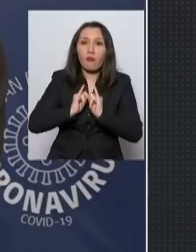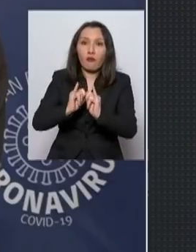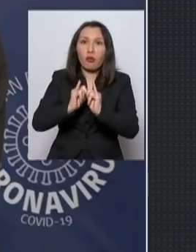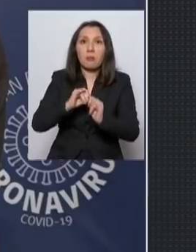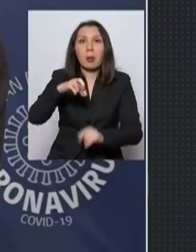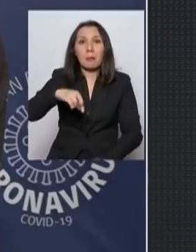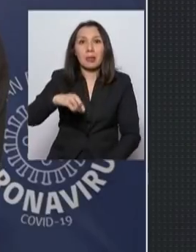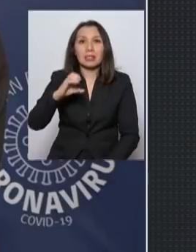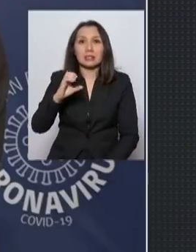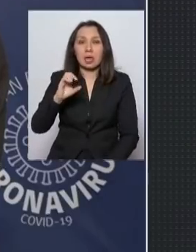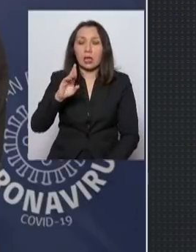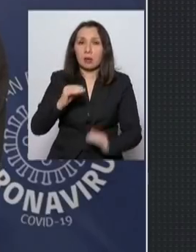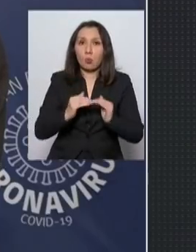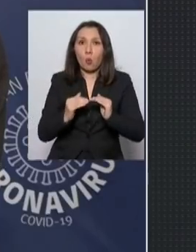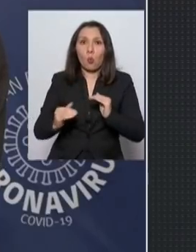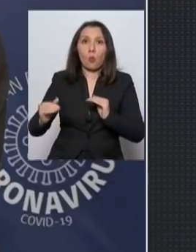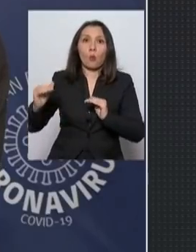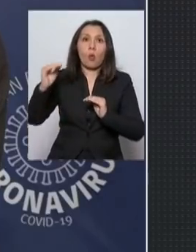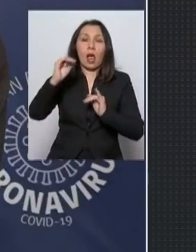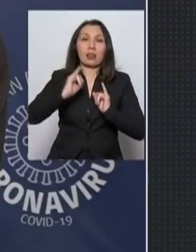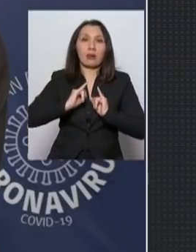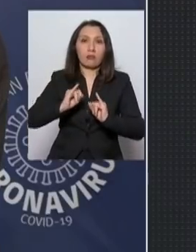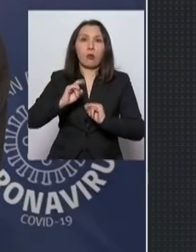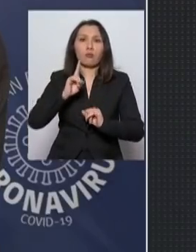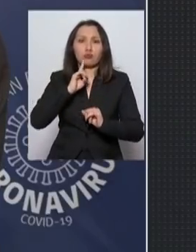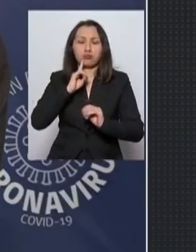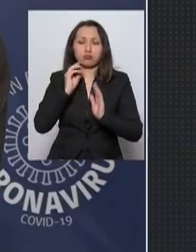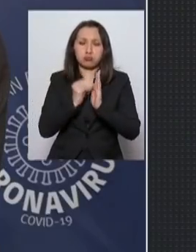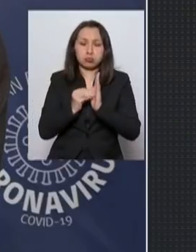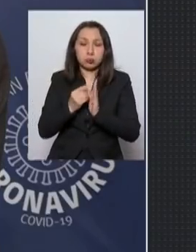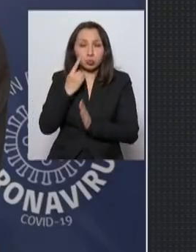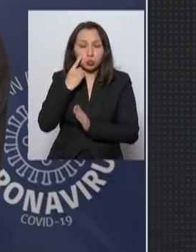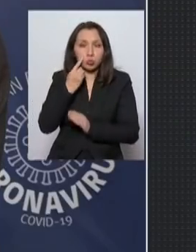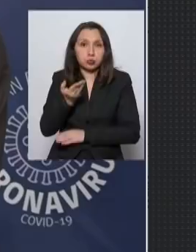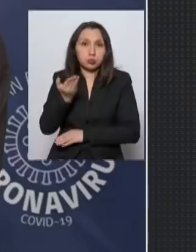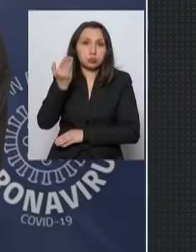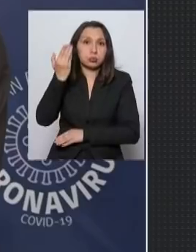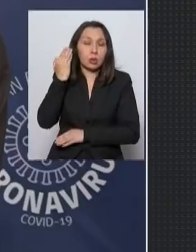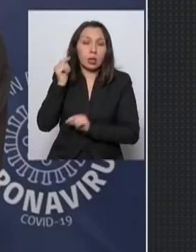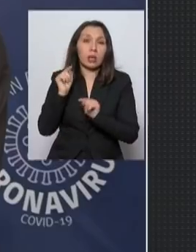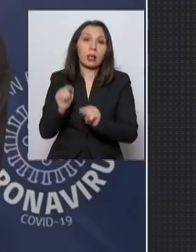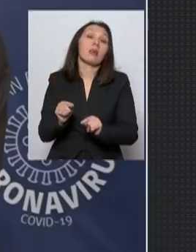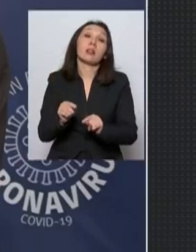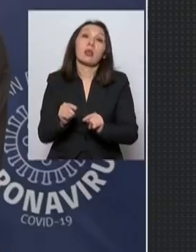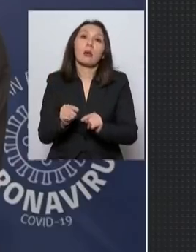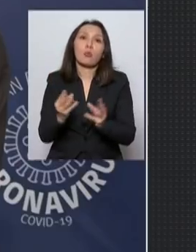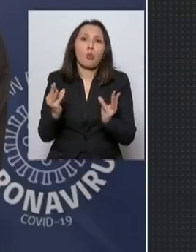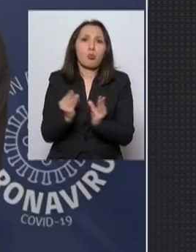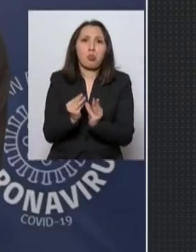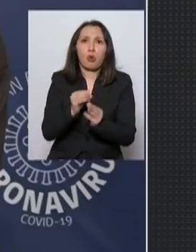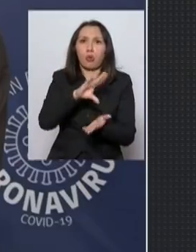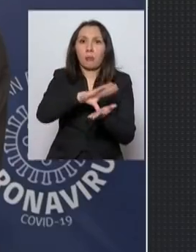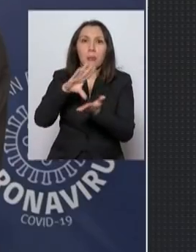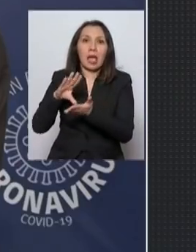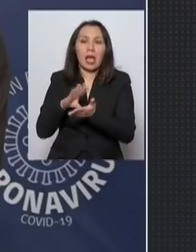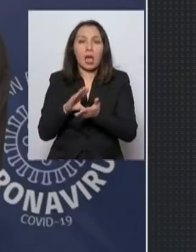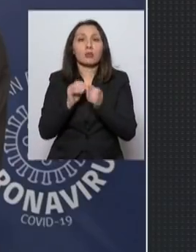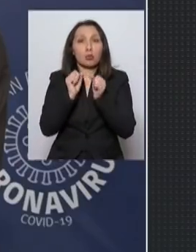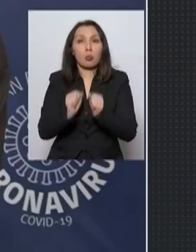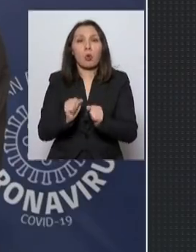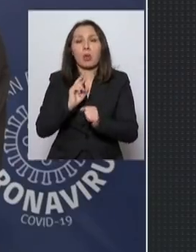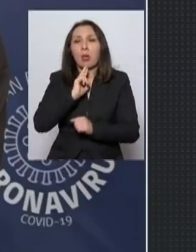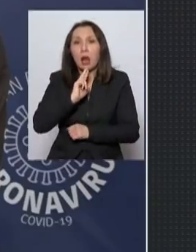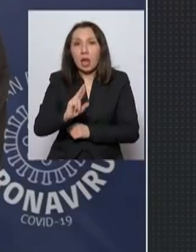PCR, la cifra más alta de la que tengamos conocimiento, y son muy pocos países los que pueden